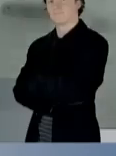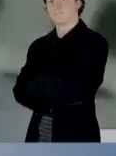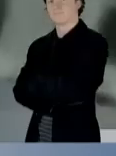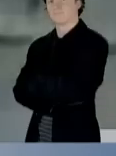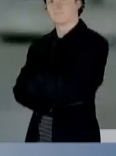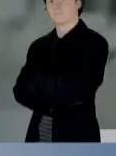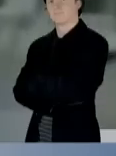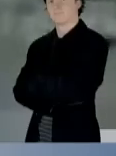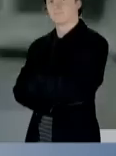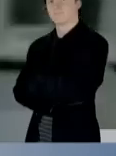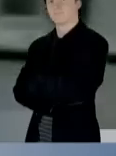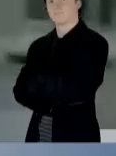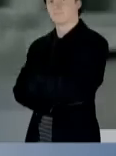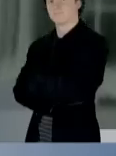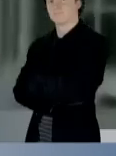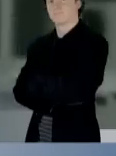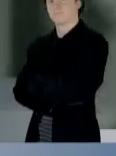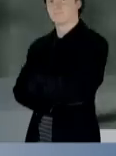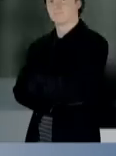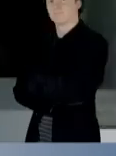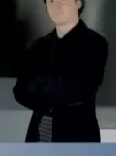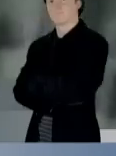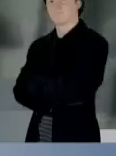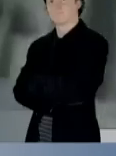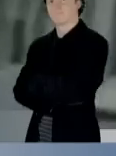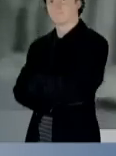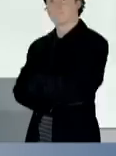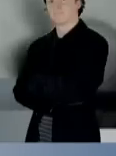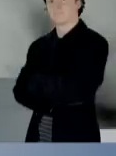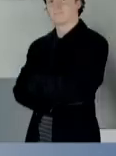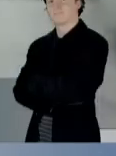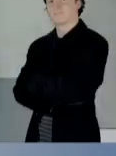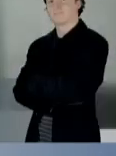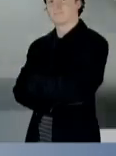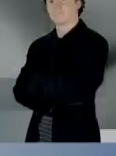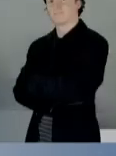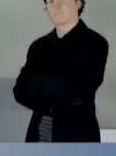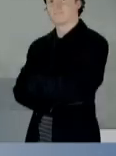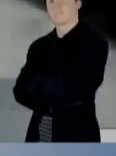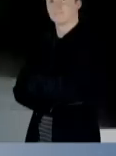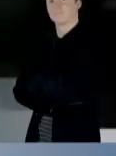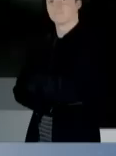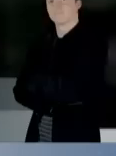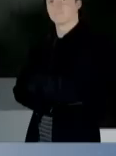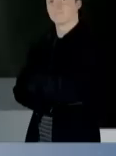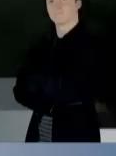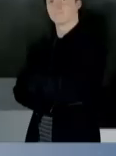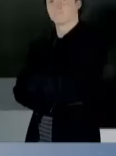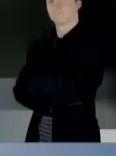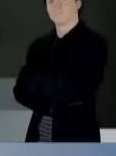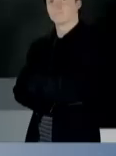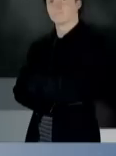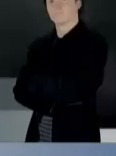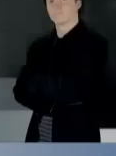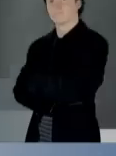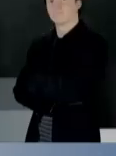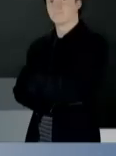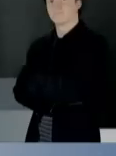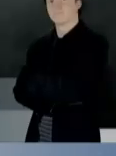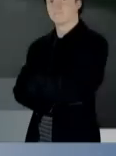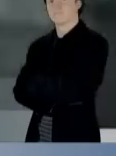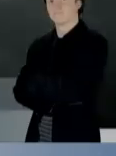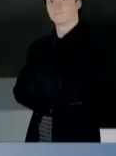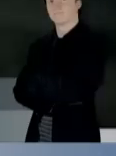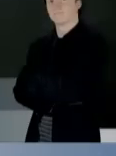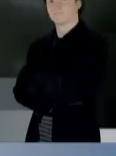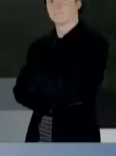demás Pero hay referencia que también tiene que ser condenadas entonces mira Esto va a ser un tema de debate cruzado Yo creo que es bueno que haya debate